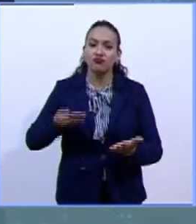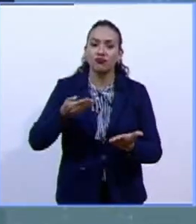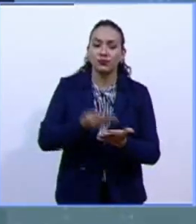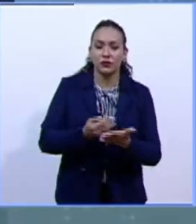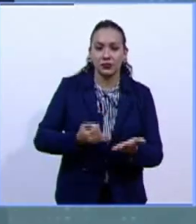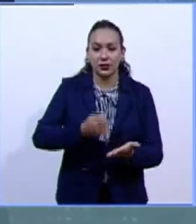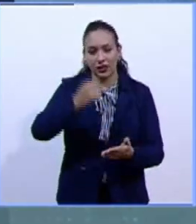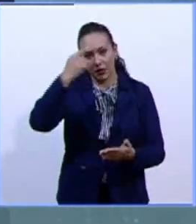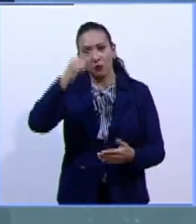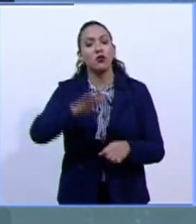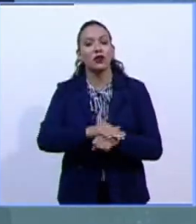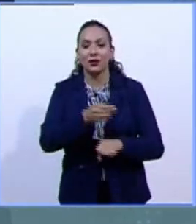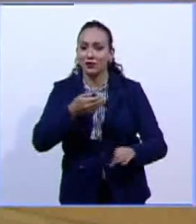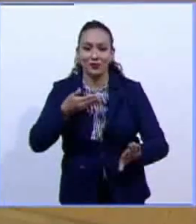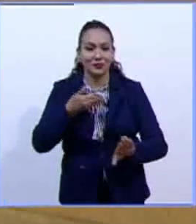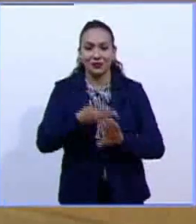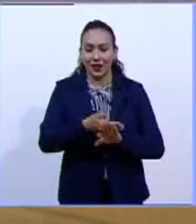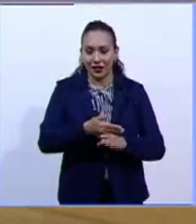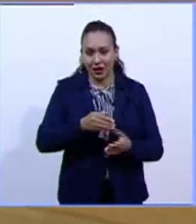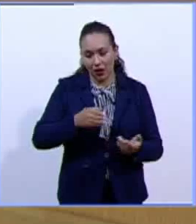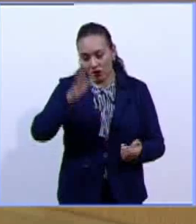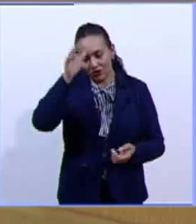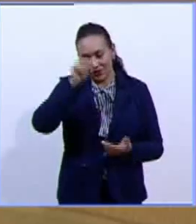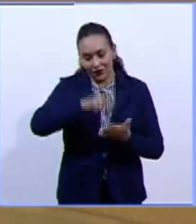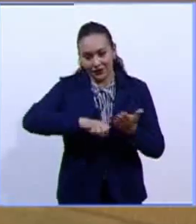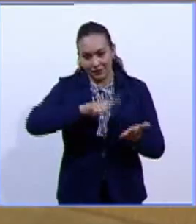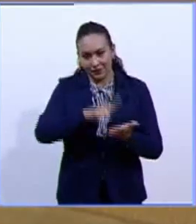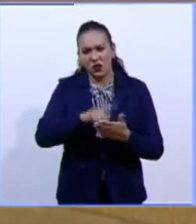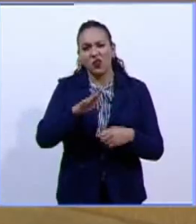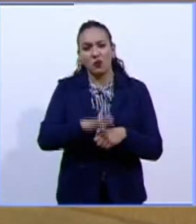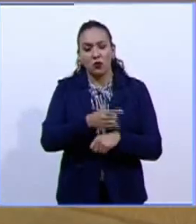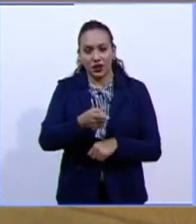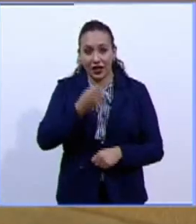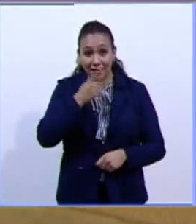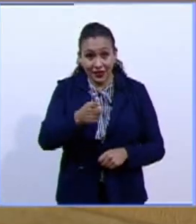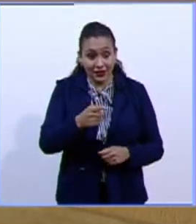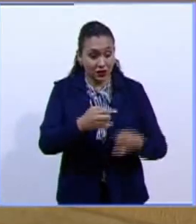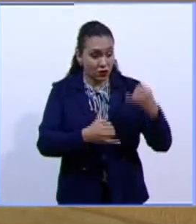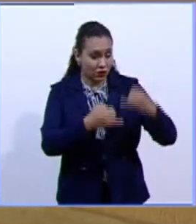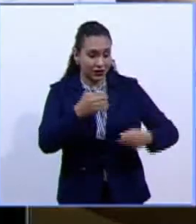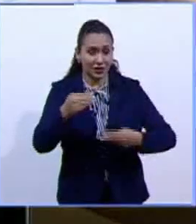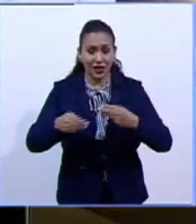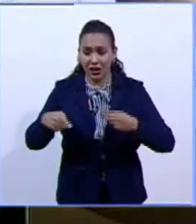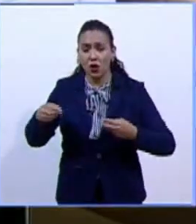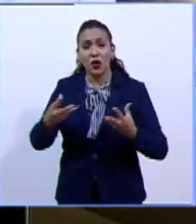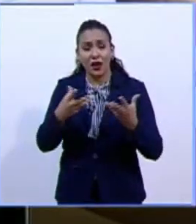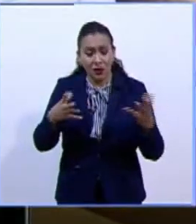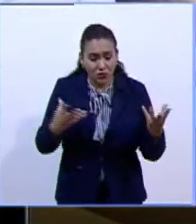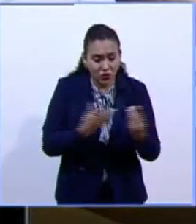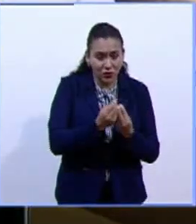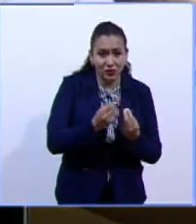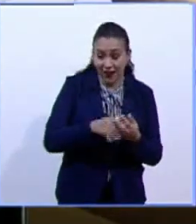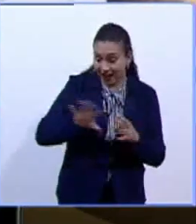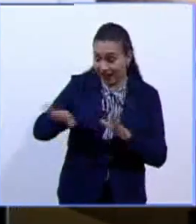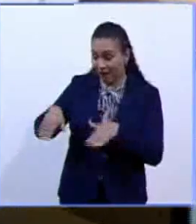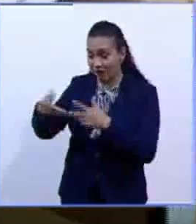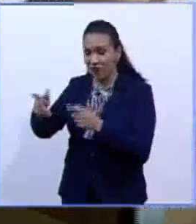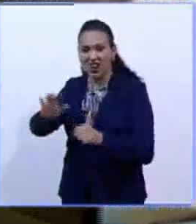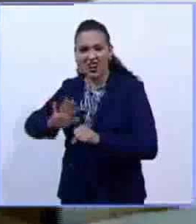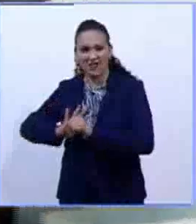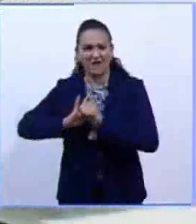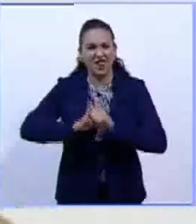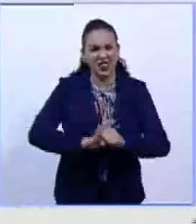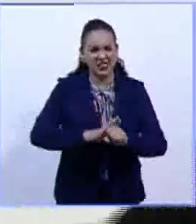contra la reforma judicial. Lo anterior porque acusa que han sido víctimas de presiones y persecución por parte del Estado,